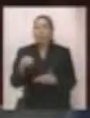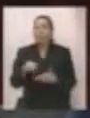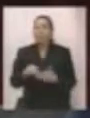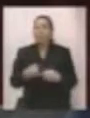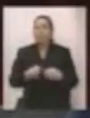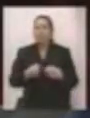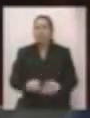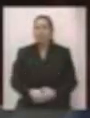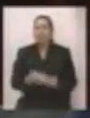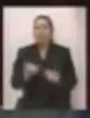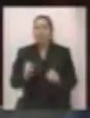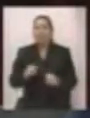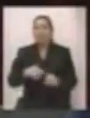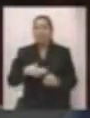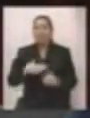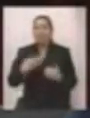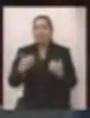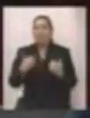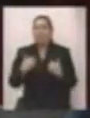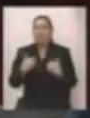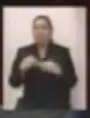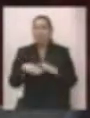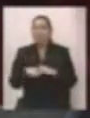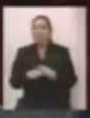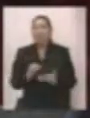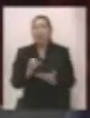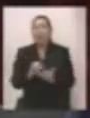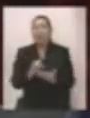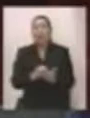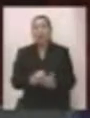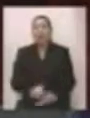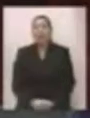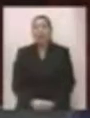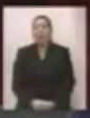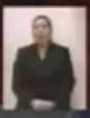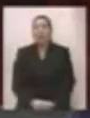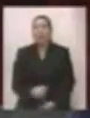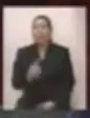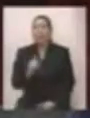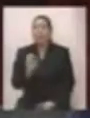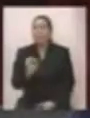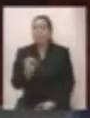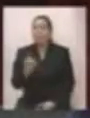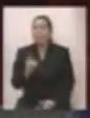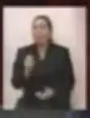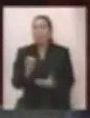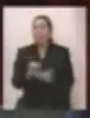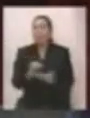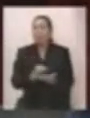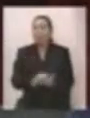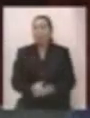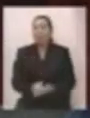contenido violento. Esta posibilidad debe estar insertada en el contrato de servicios, siendo potestad del usuario